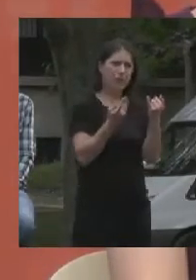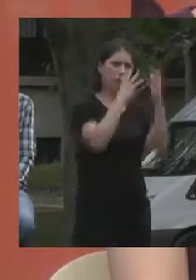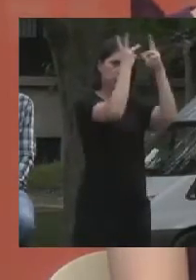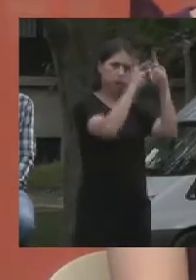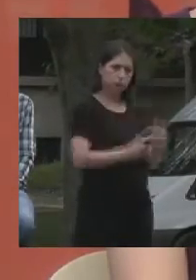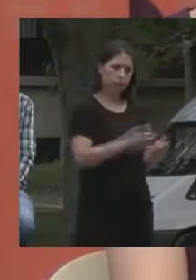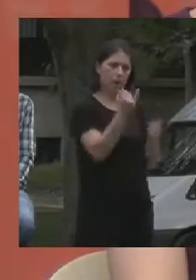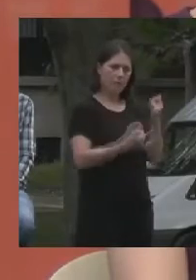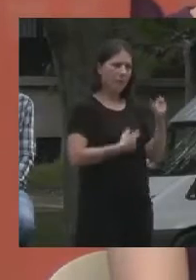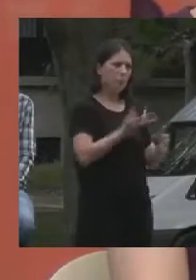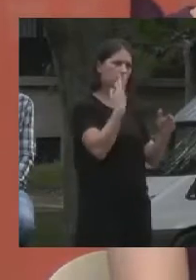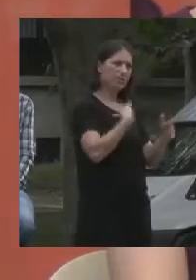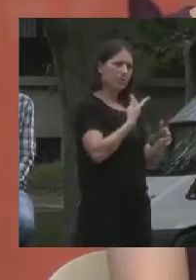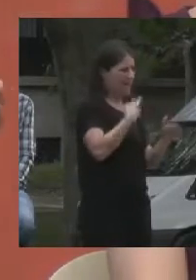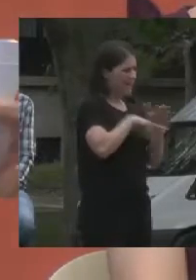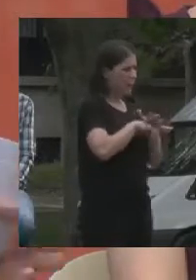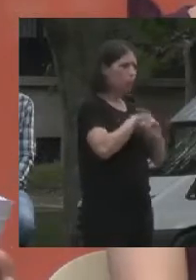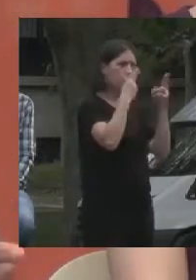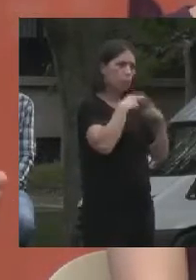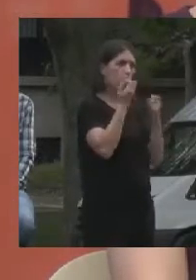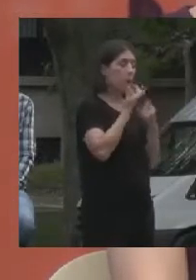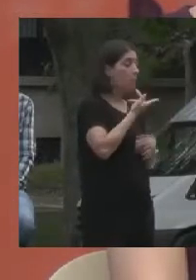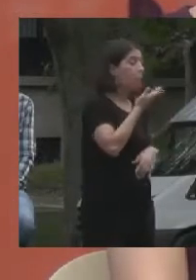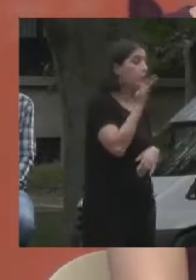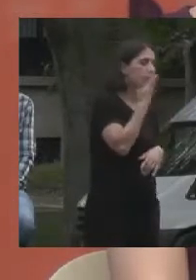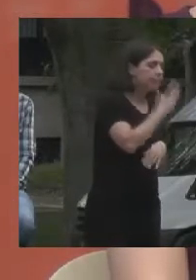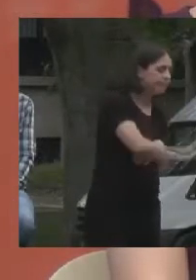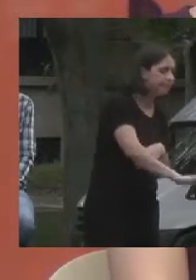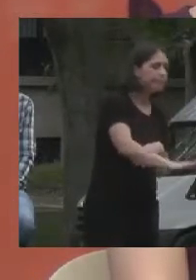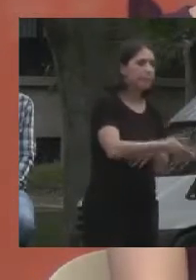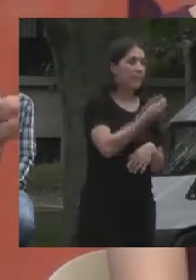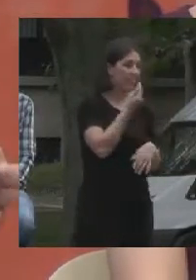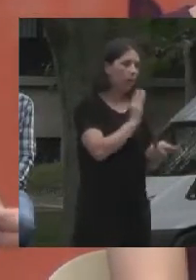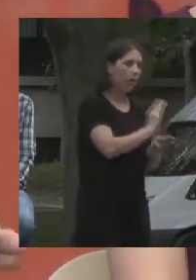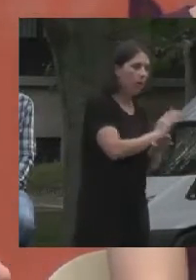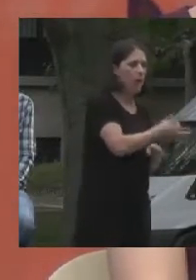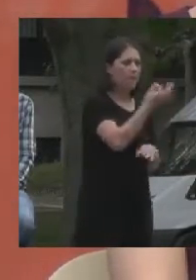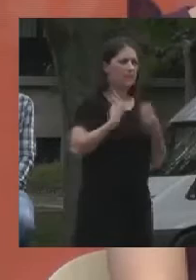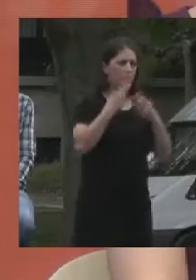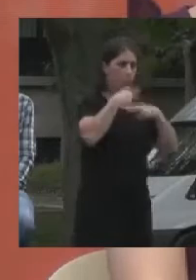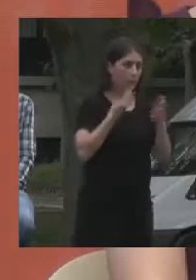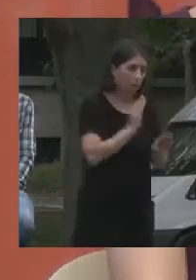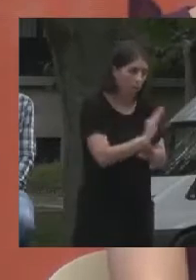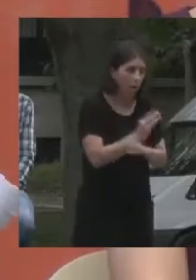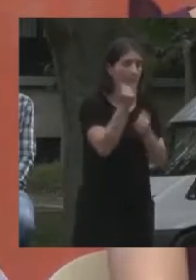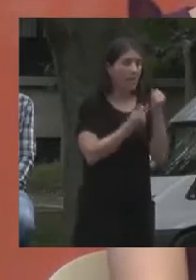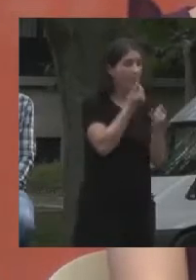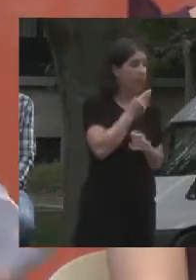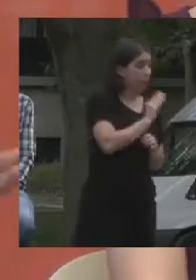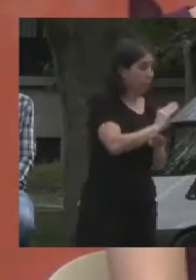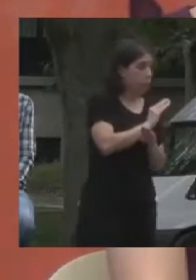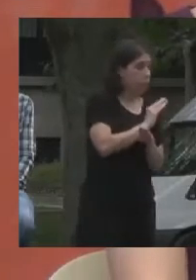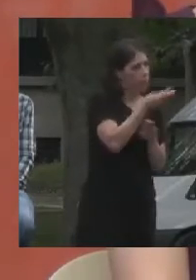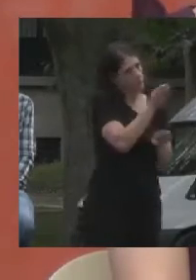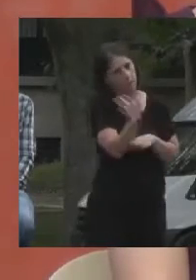por causa da corrupción, porque o diñeiro que tiña que ser para as escolas infantiles, o diñeiro que tiña que ser para a sanidade pública, en lugar de ir para aí,